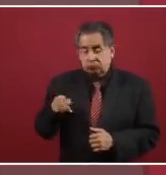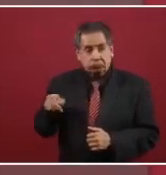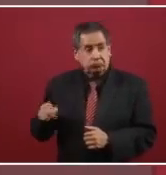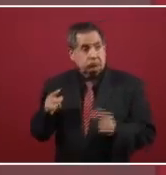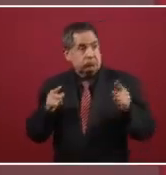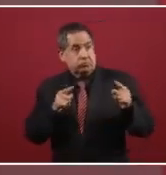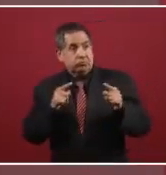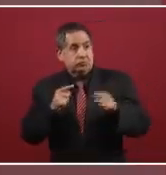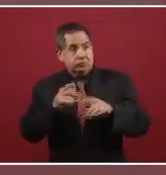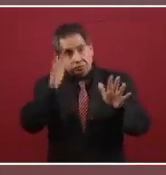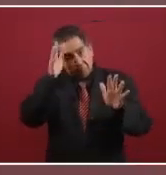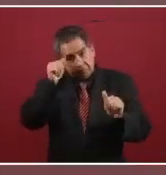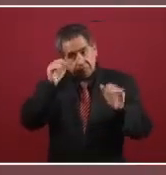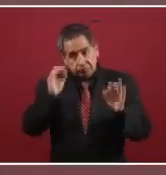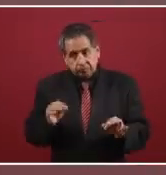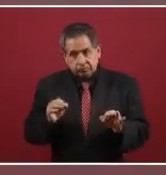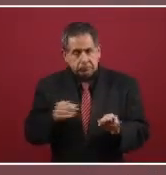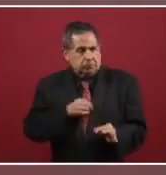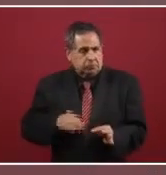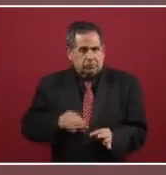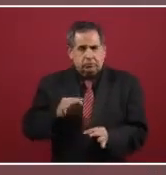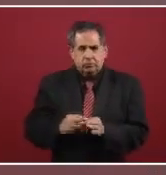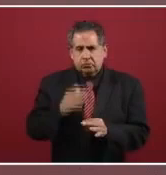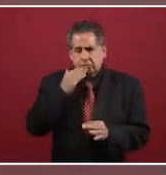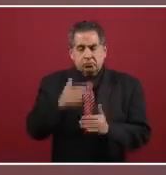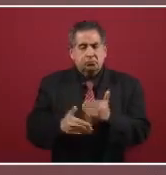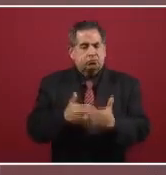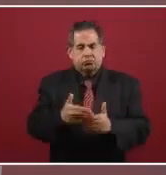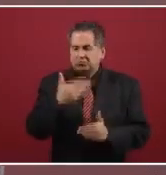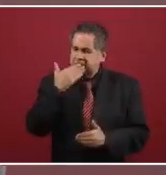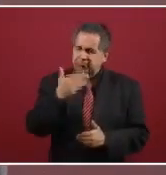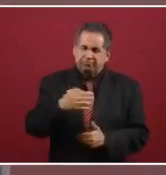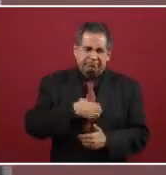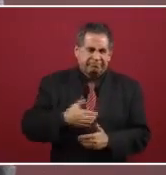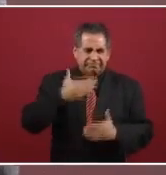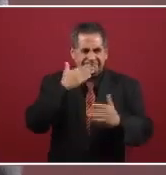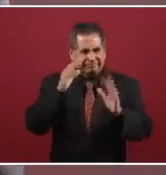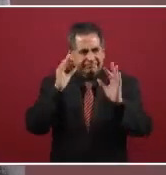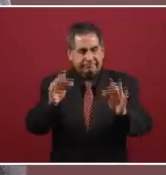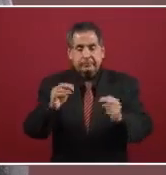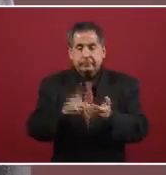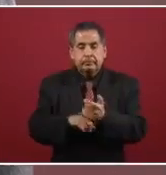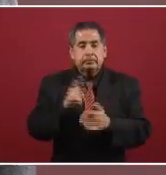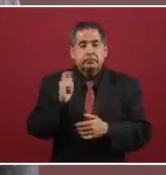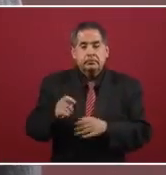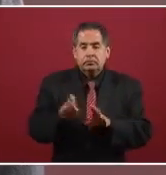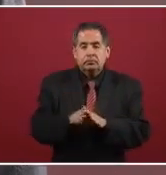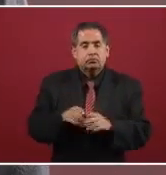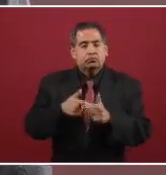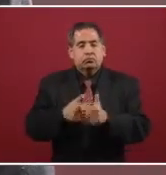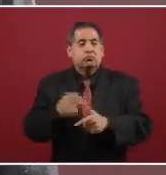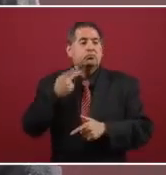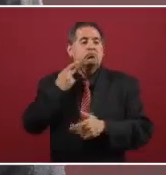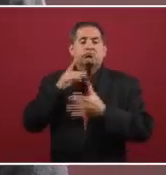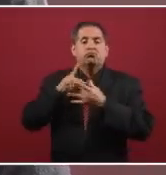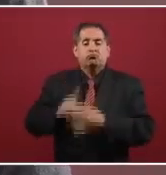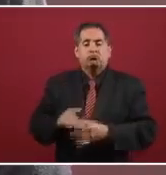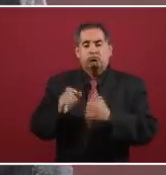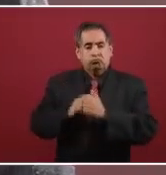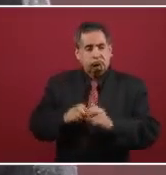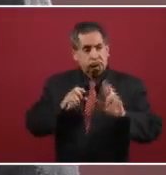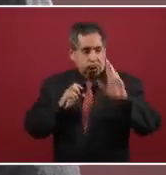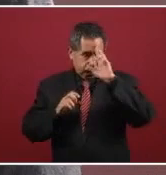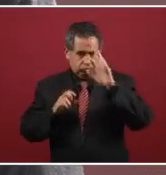acuerdo que se está cumpliendo, y celebro el que se haya optado por mantener una política de